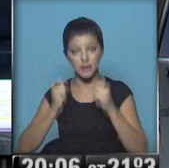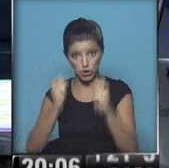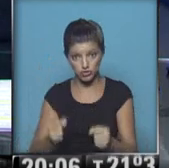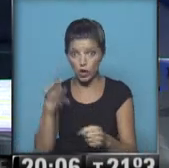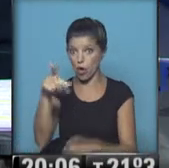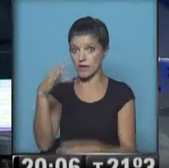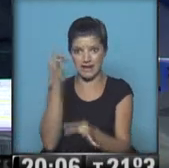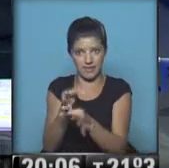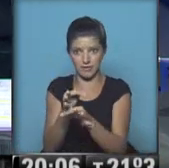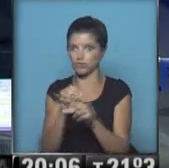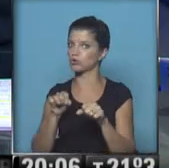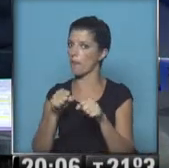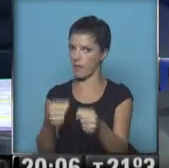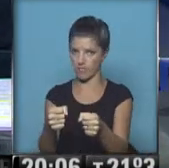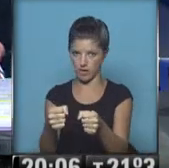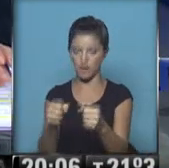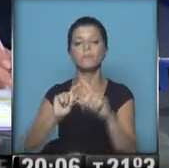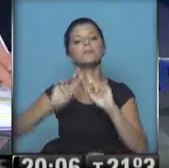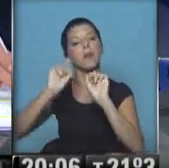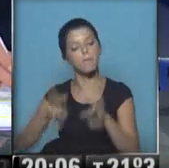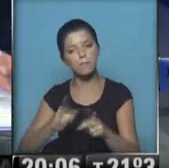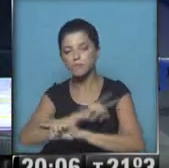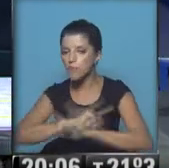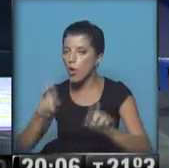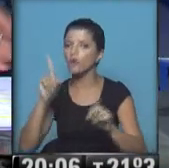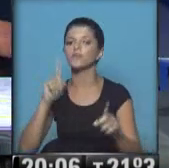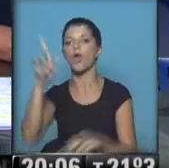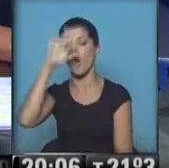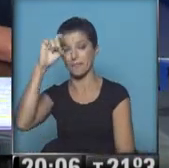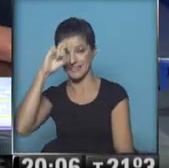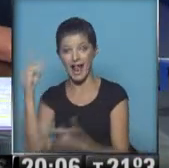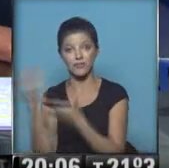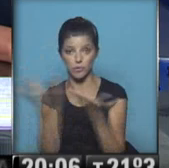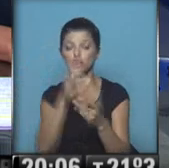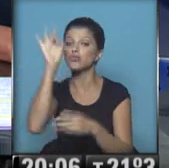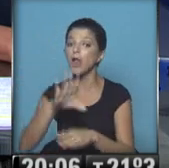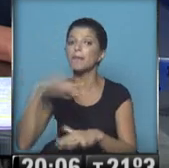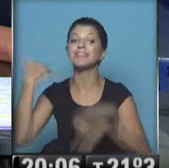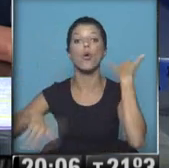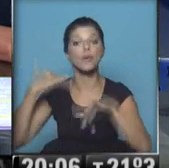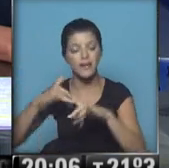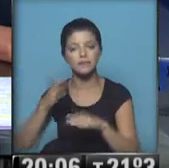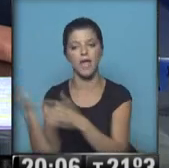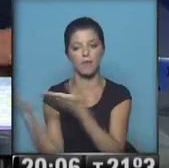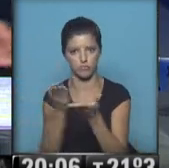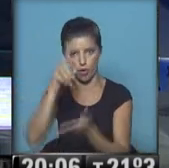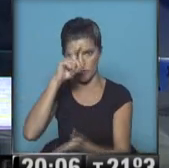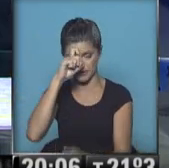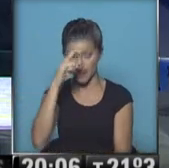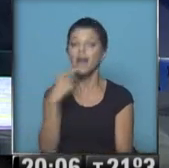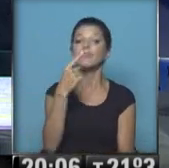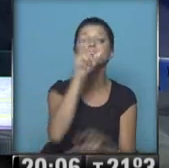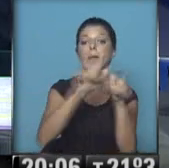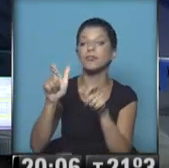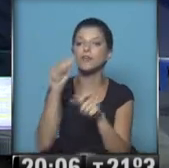hubo clases, tampoco hubo atención en los hospitales, solo las guardias le recomendaron a los ciudadanos que